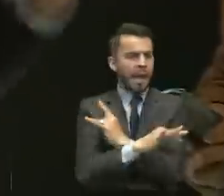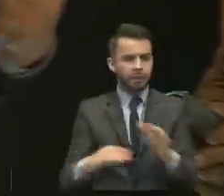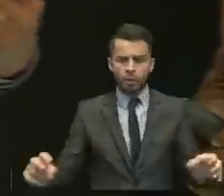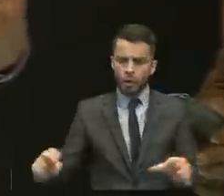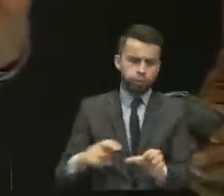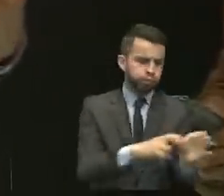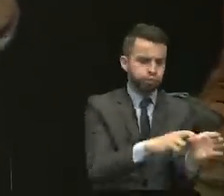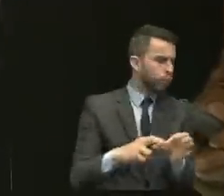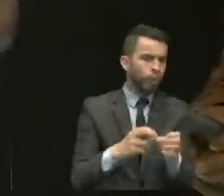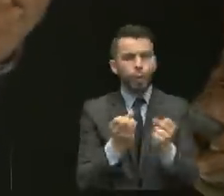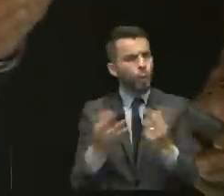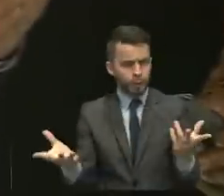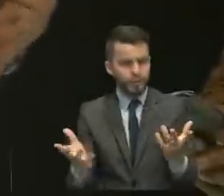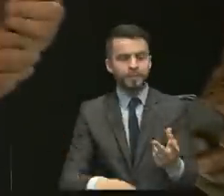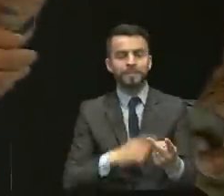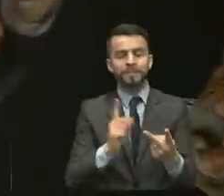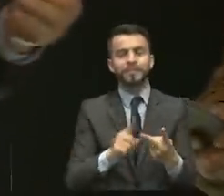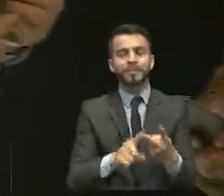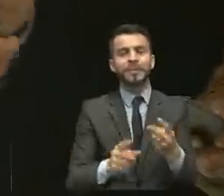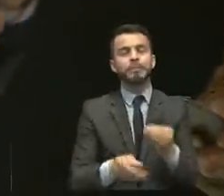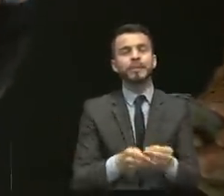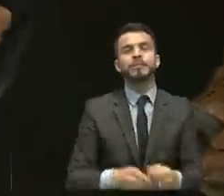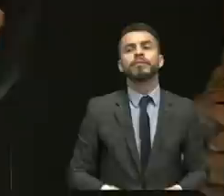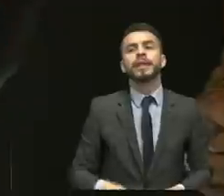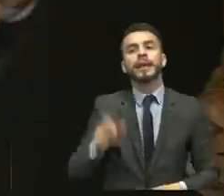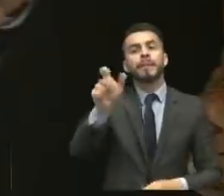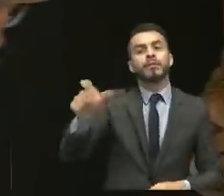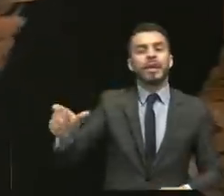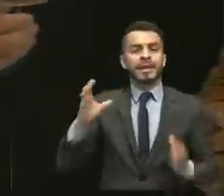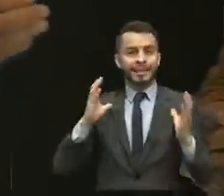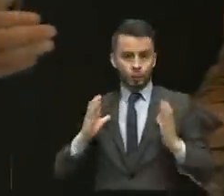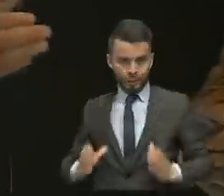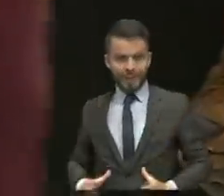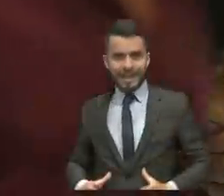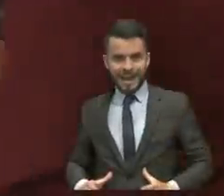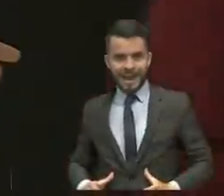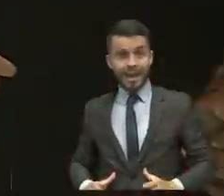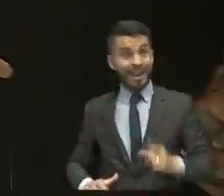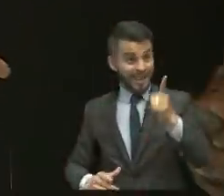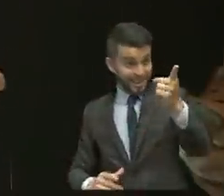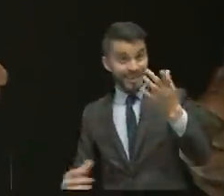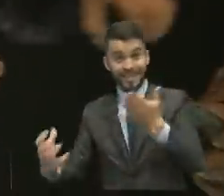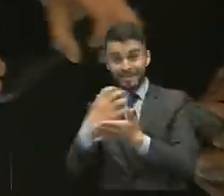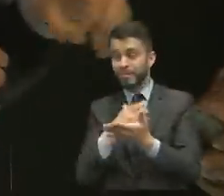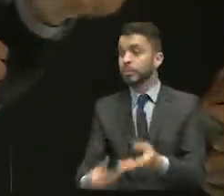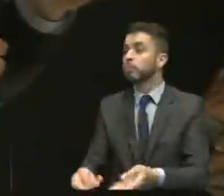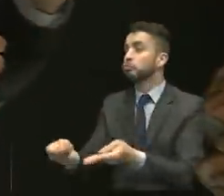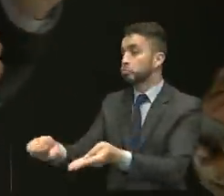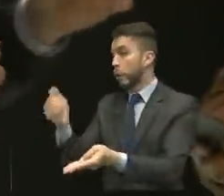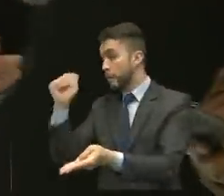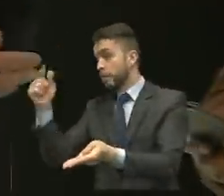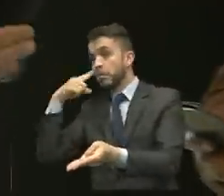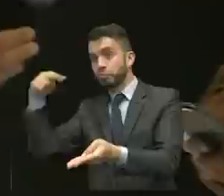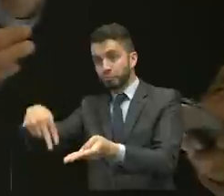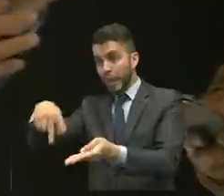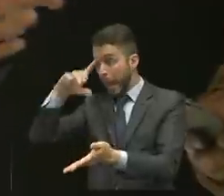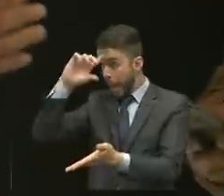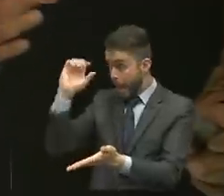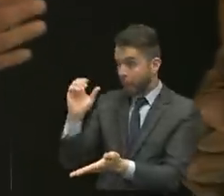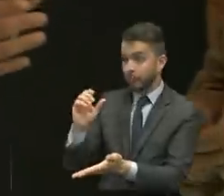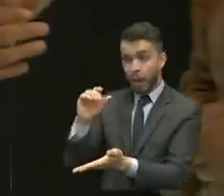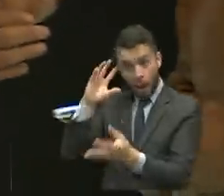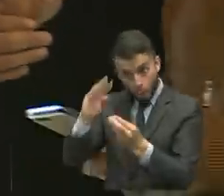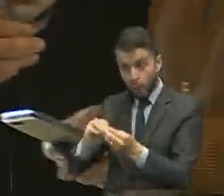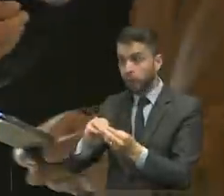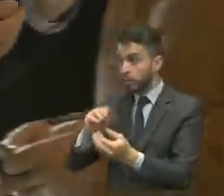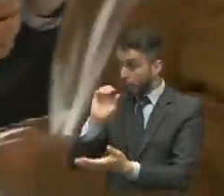¿bajo qué criterio se le va a consultar a la ciudadanía? ¿Cuál va a ser ese criterio para que las personas aprueben este diseño conceptual? Y la tercera, ¿qué va